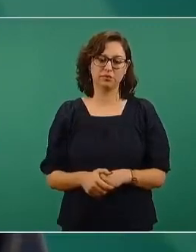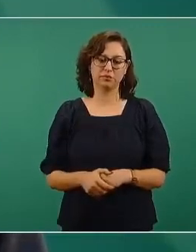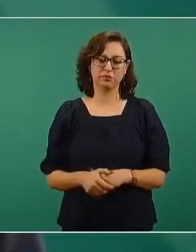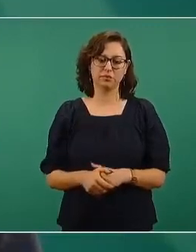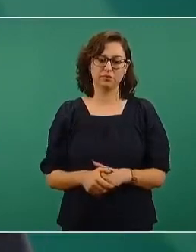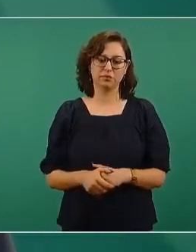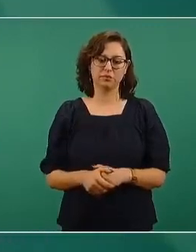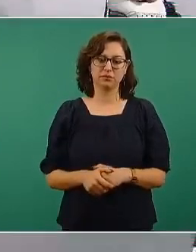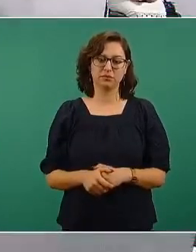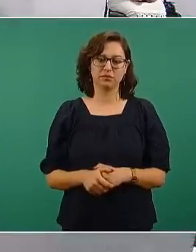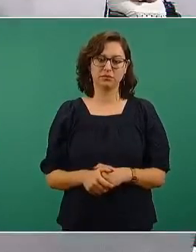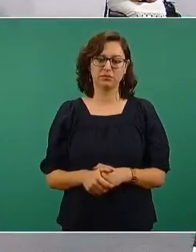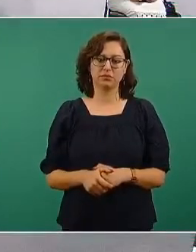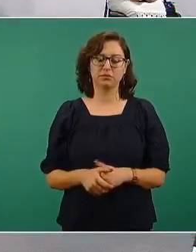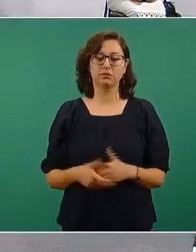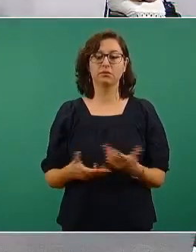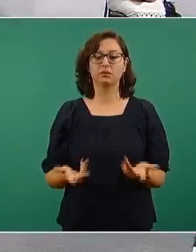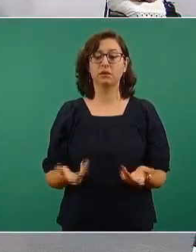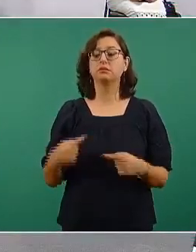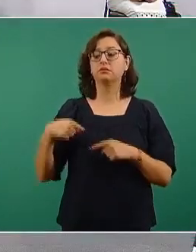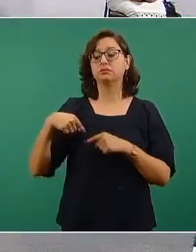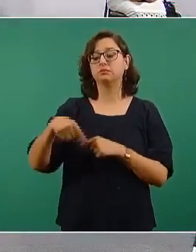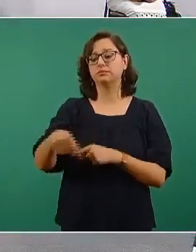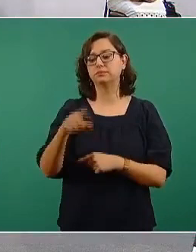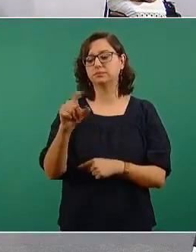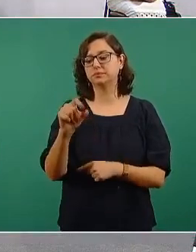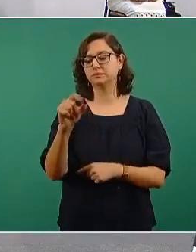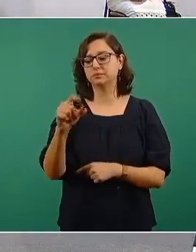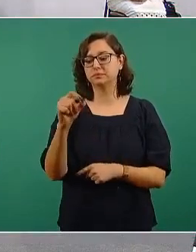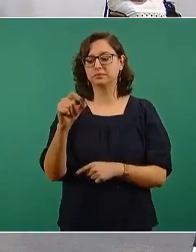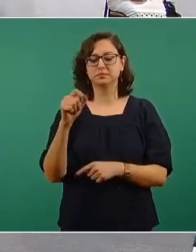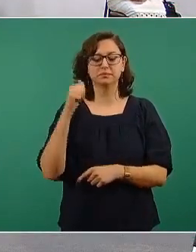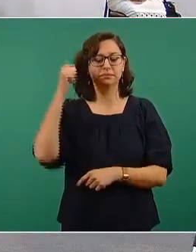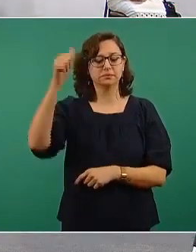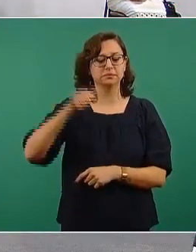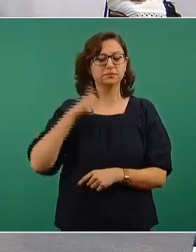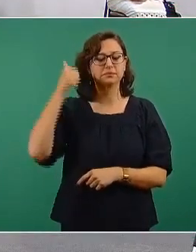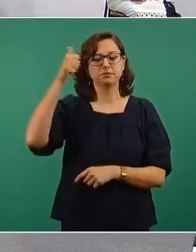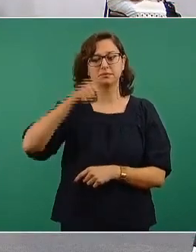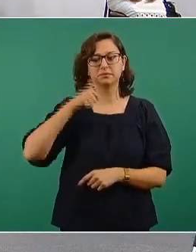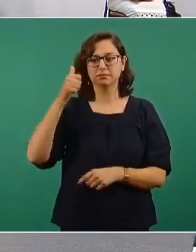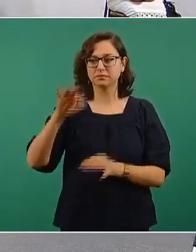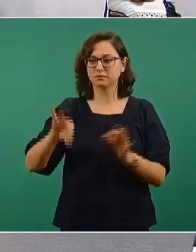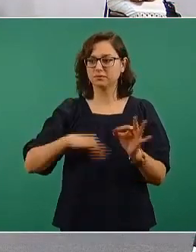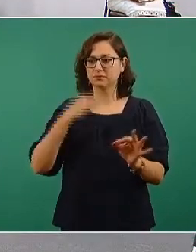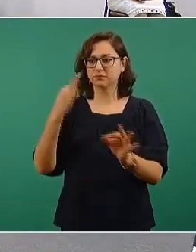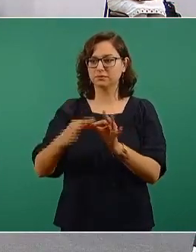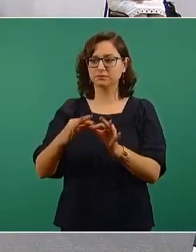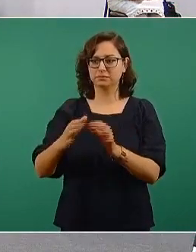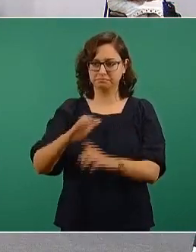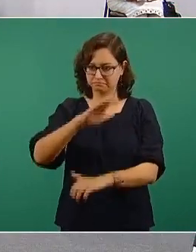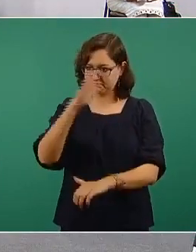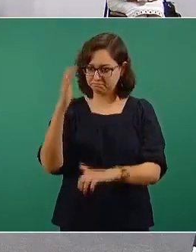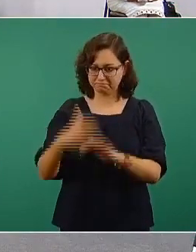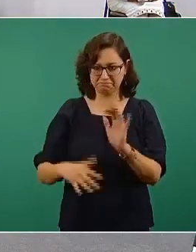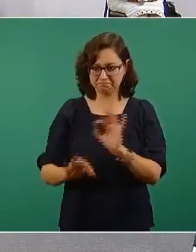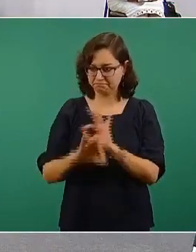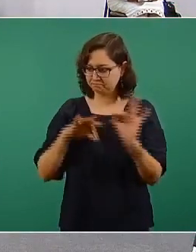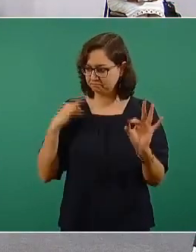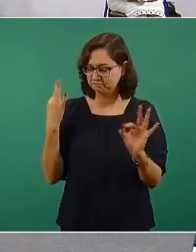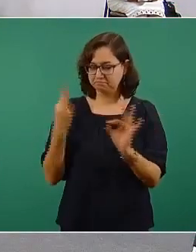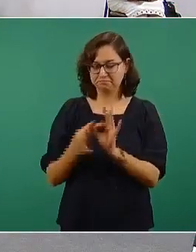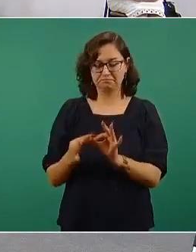de modo que terminando el 20, ya con adultos mayores, con este cargamento, ya